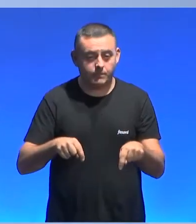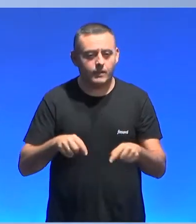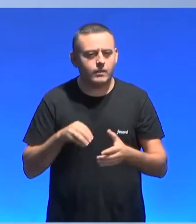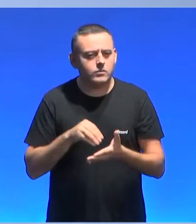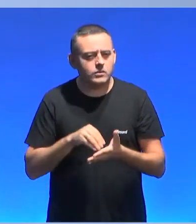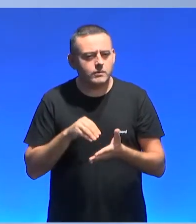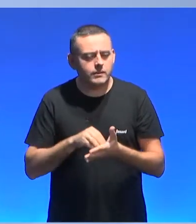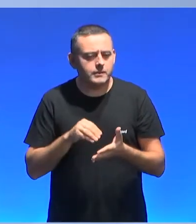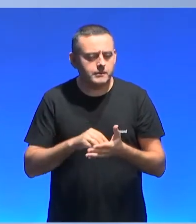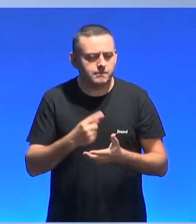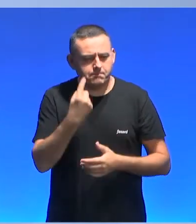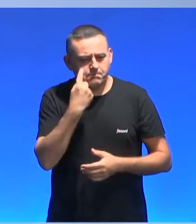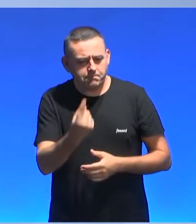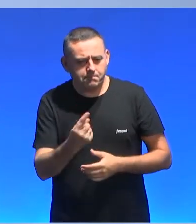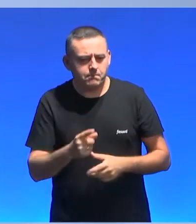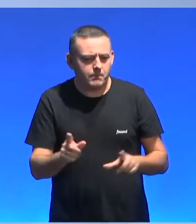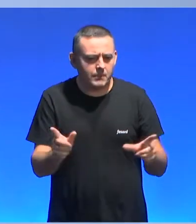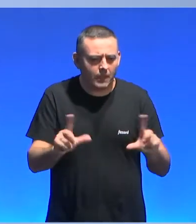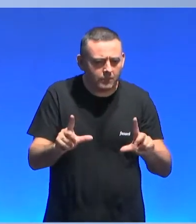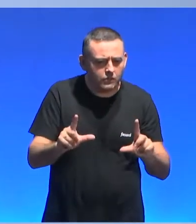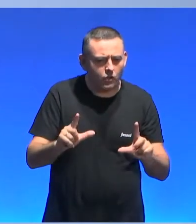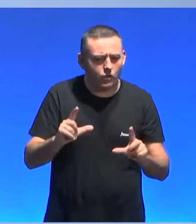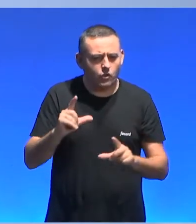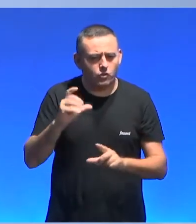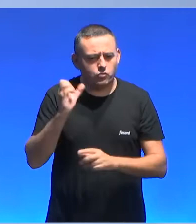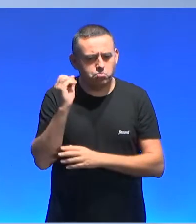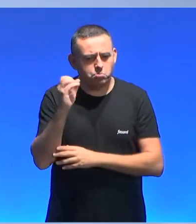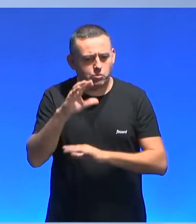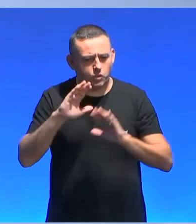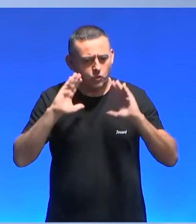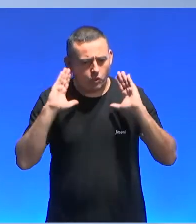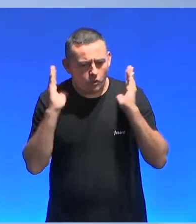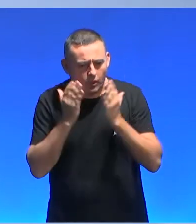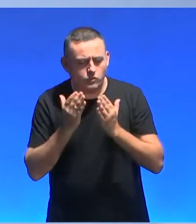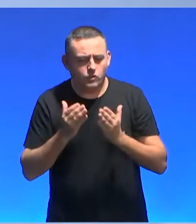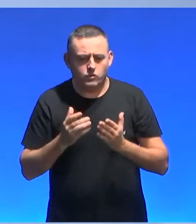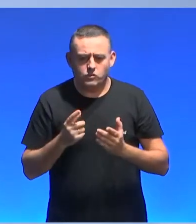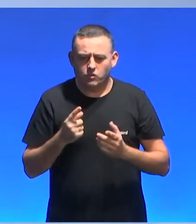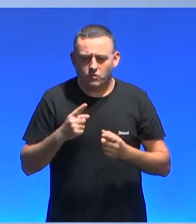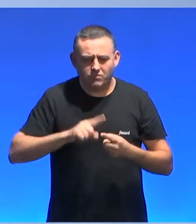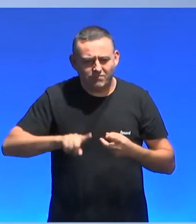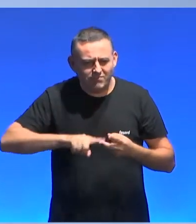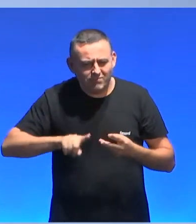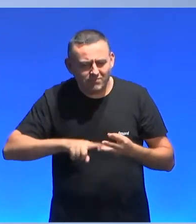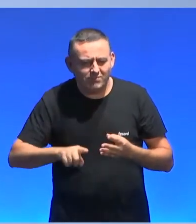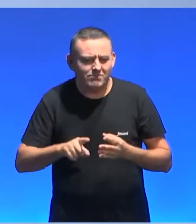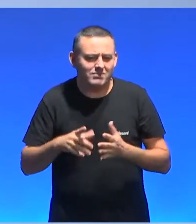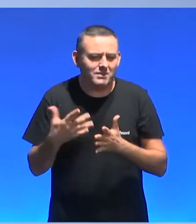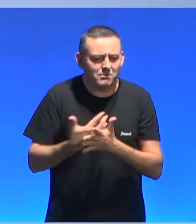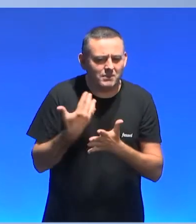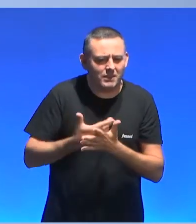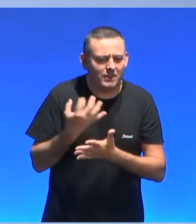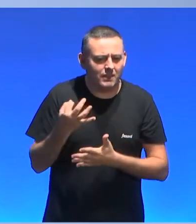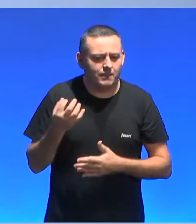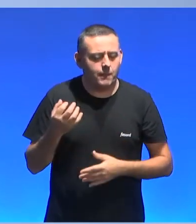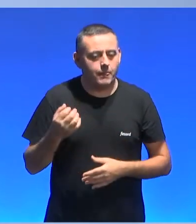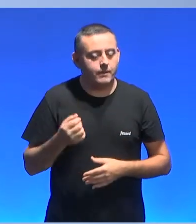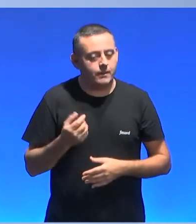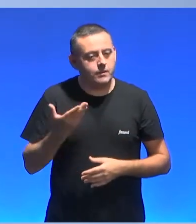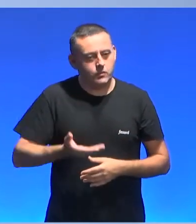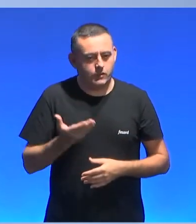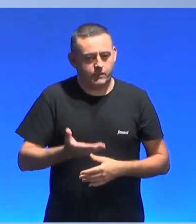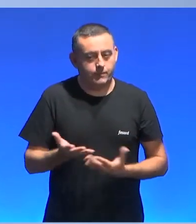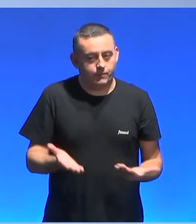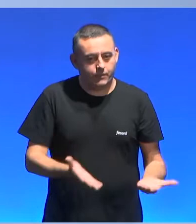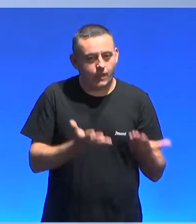día, televisión, congresos y tal, es que tenemos que ayudarlos a ser menos pobres para no